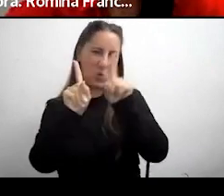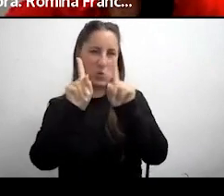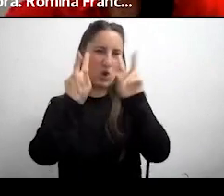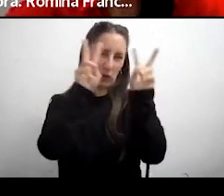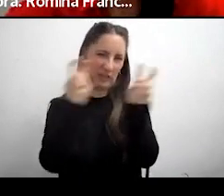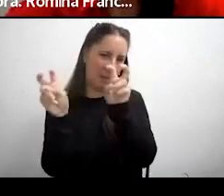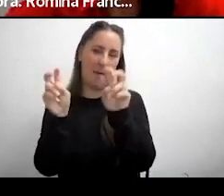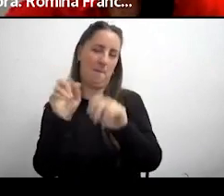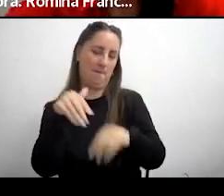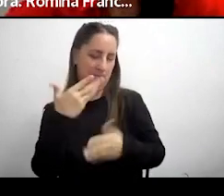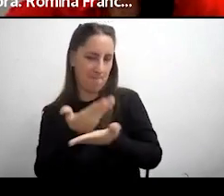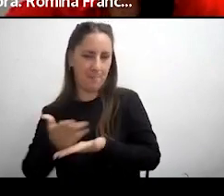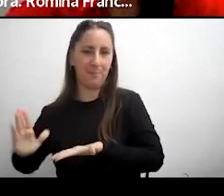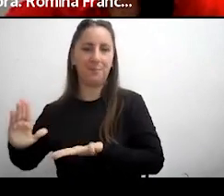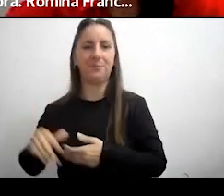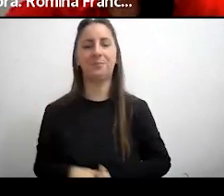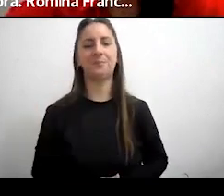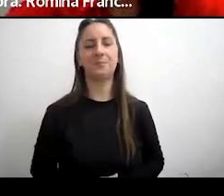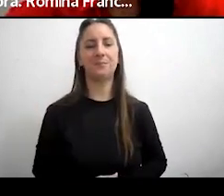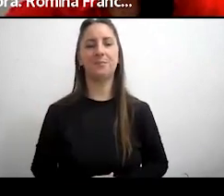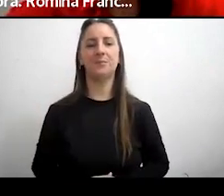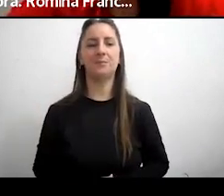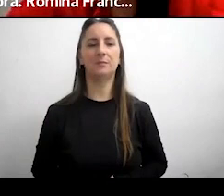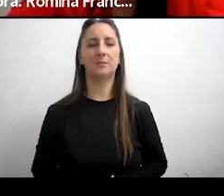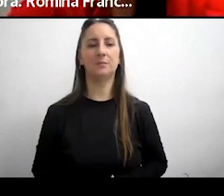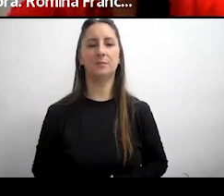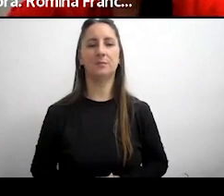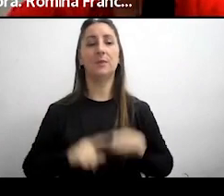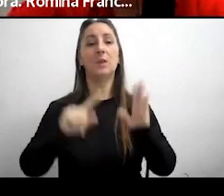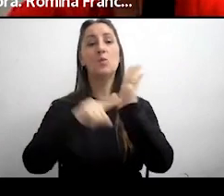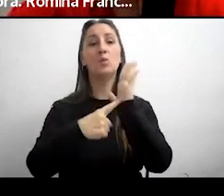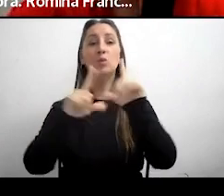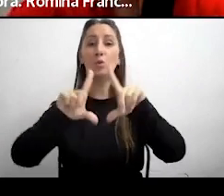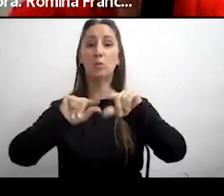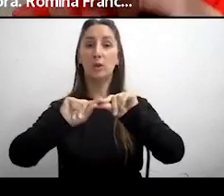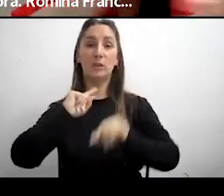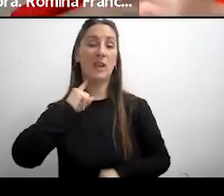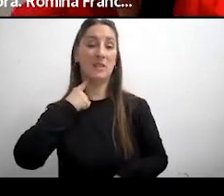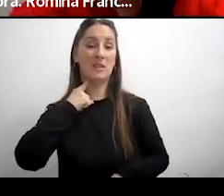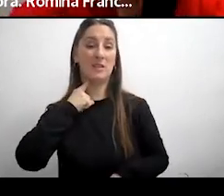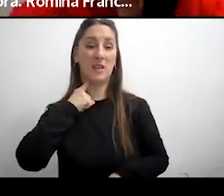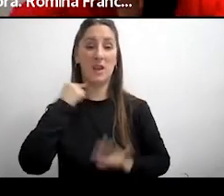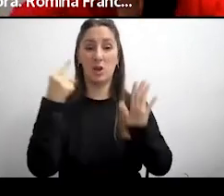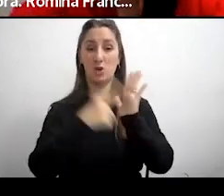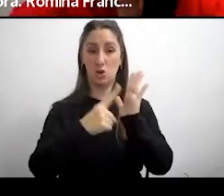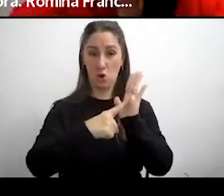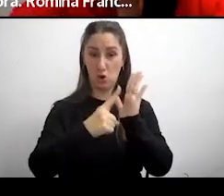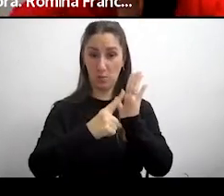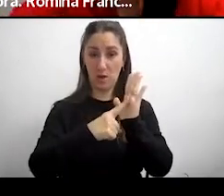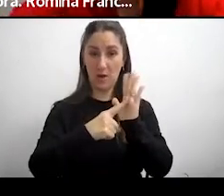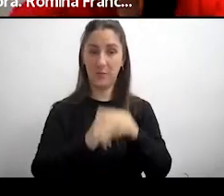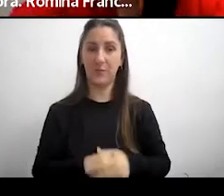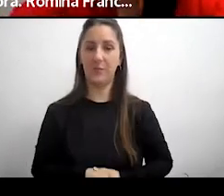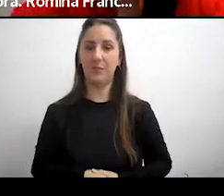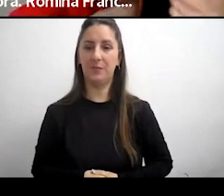comprendan. Referente a el punto acá 13, de la norma, seguí el mismo